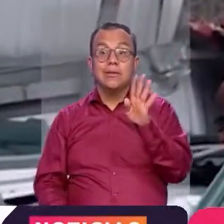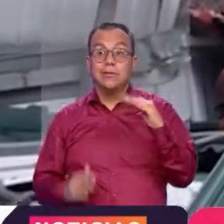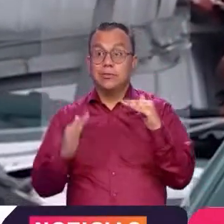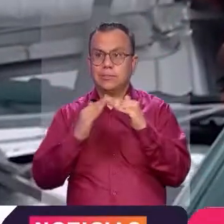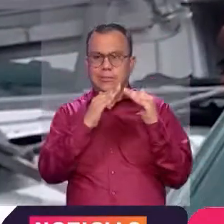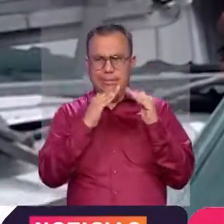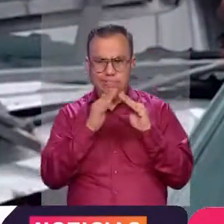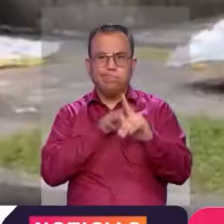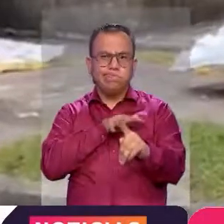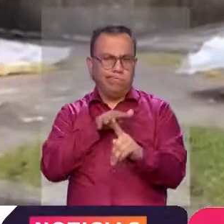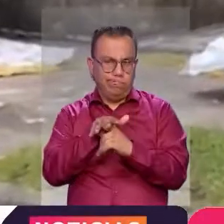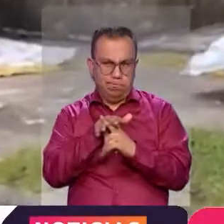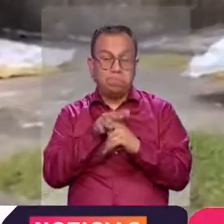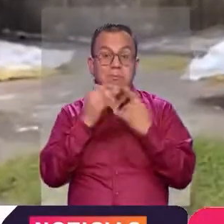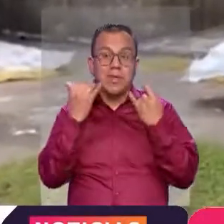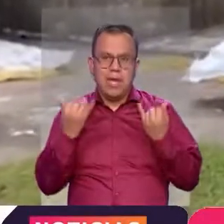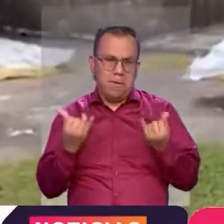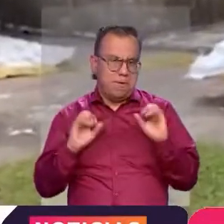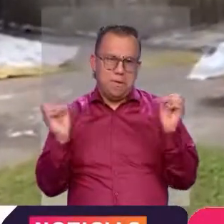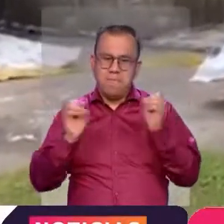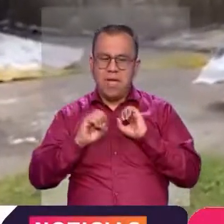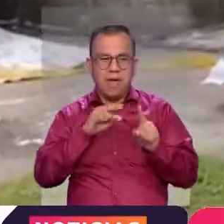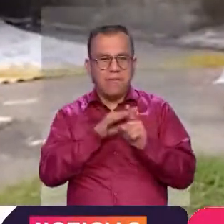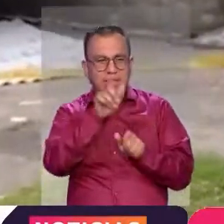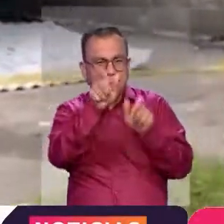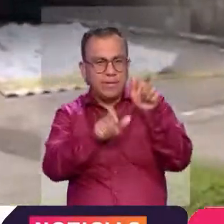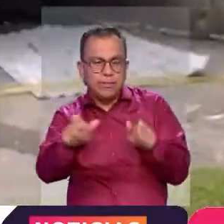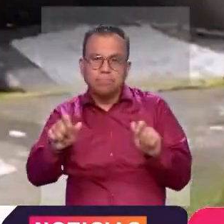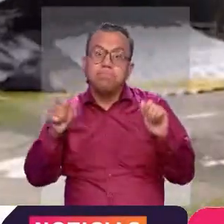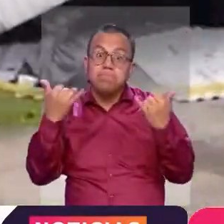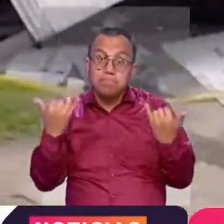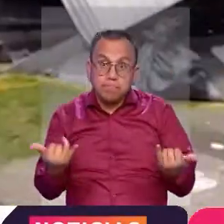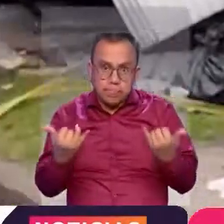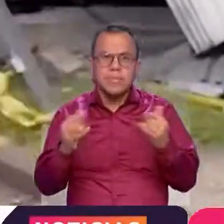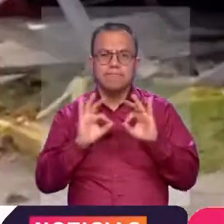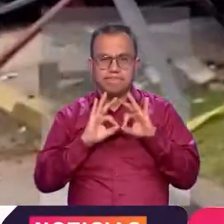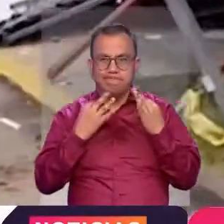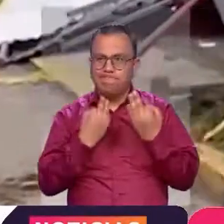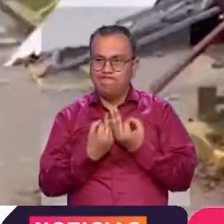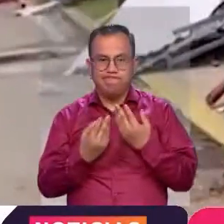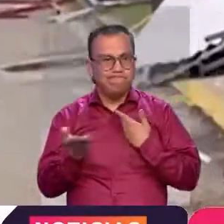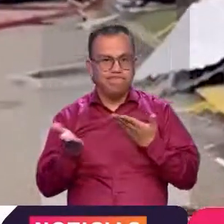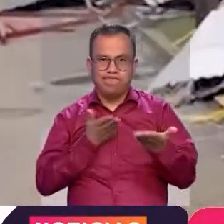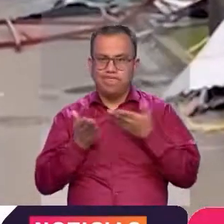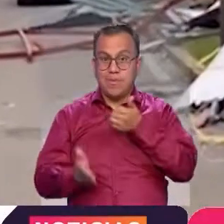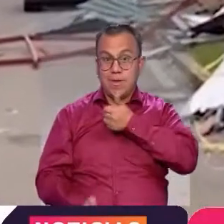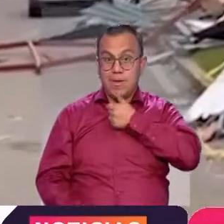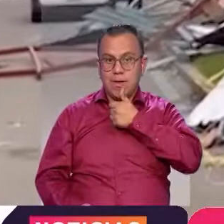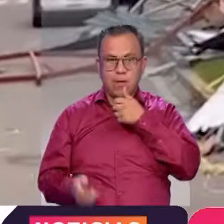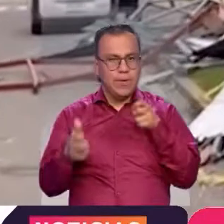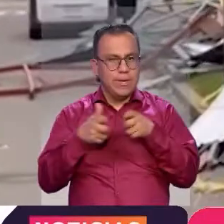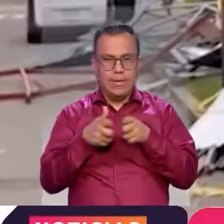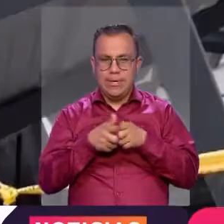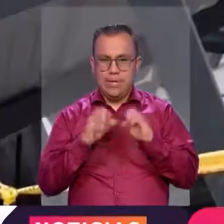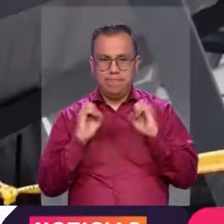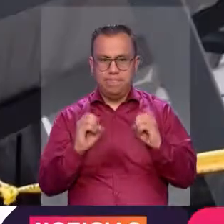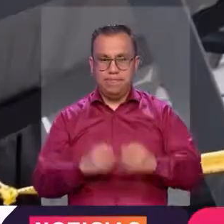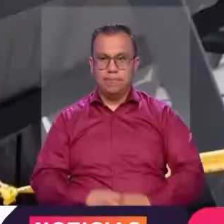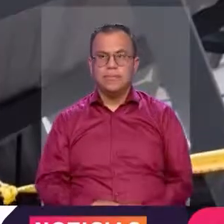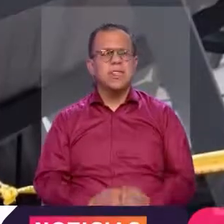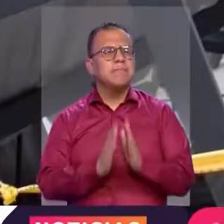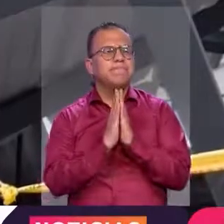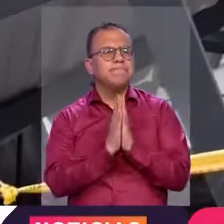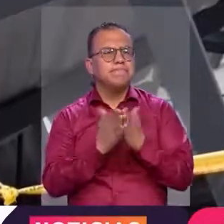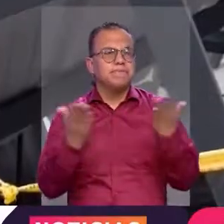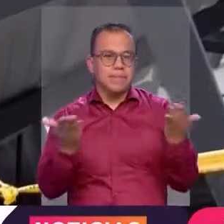viviendas resultaron afectadas y aunque no se reporten lesionados, actualmente las familias están sin servicio de agua y energía. Lo único que pedimos